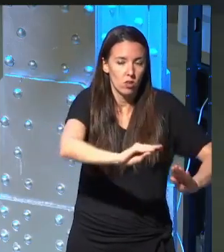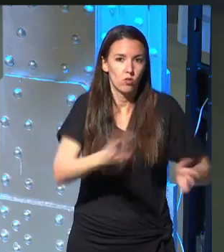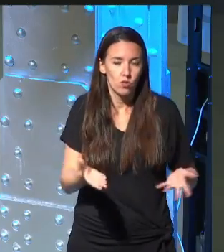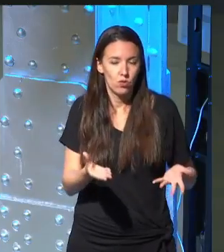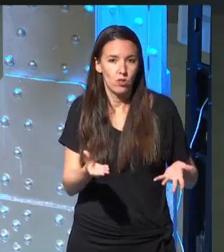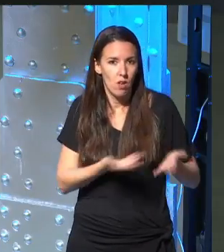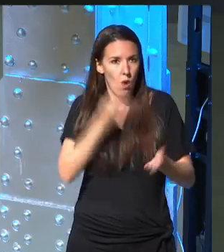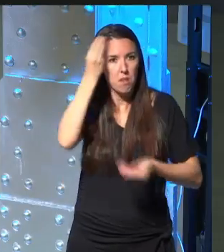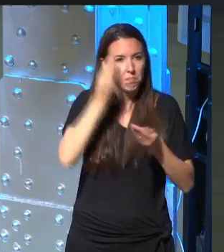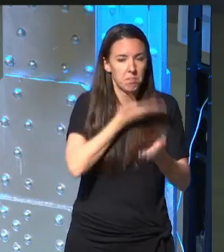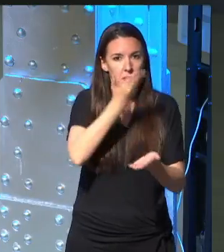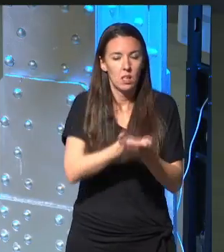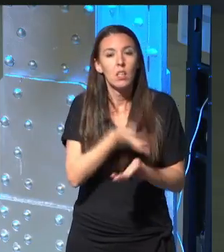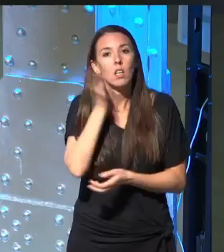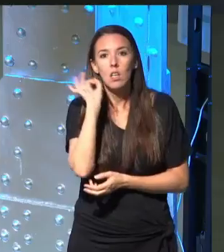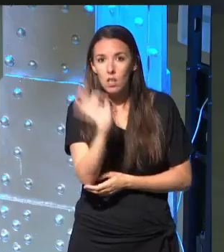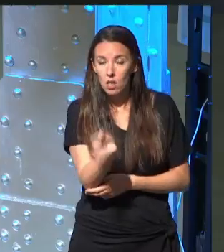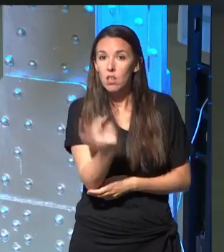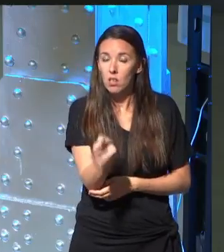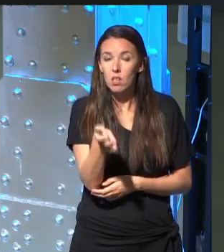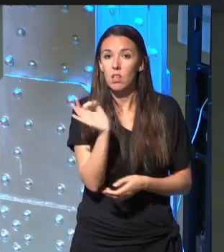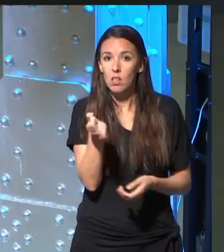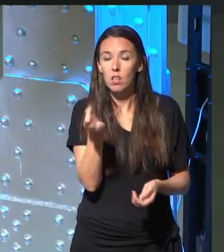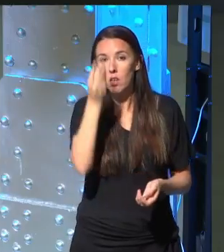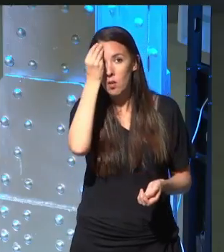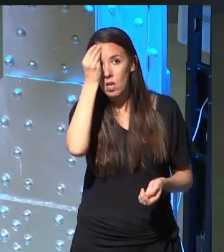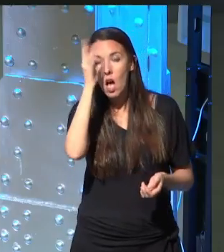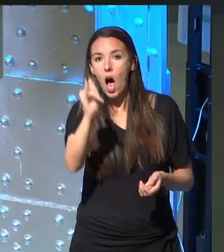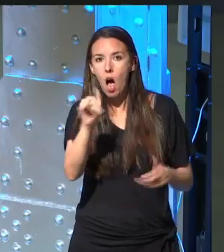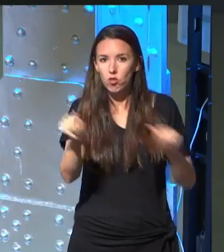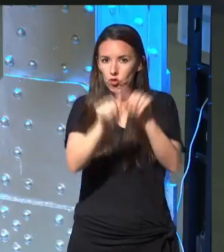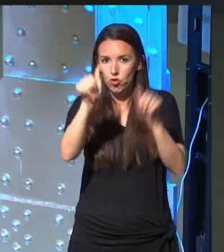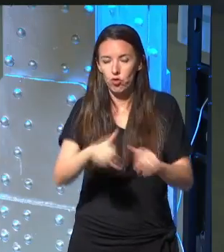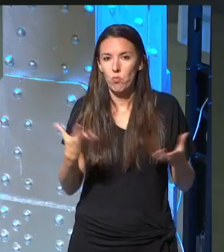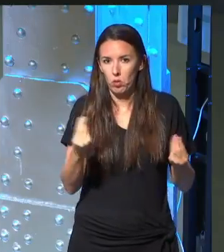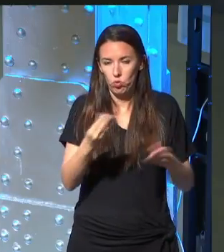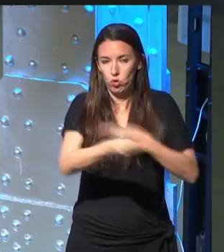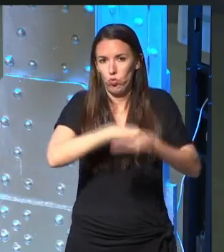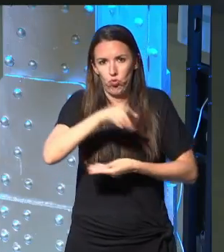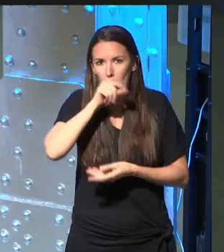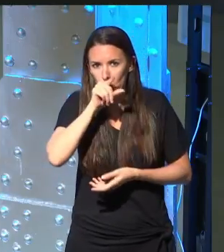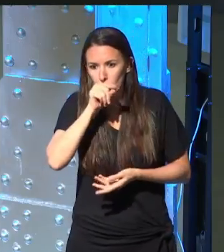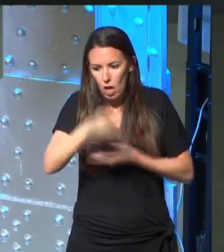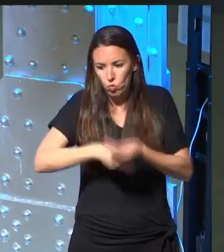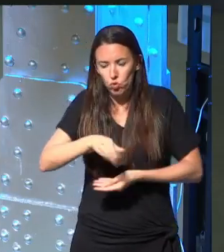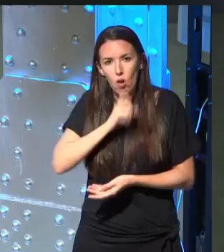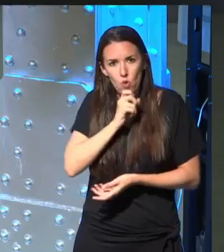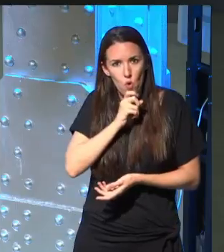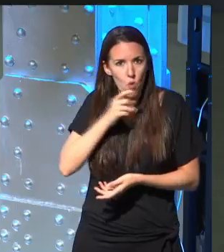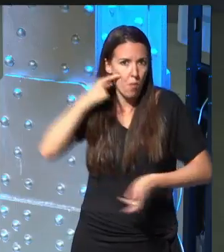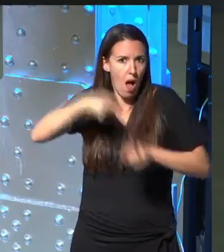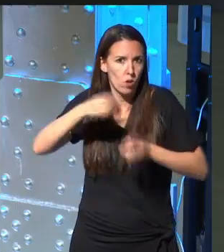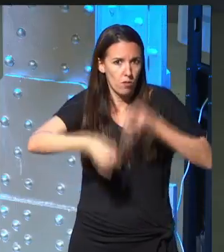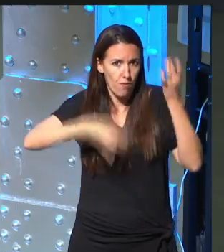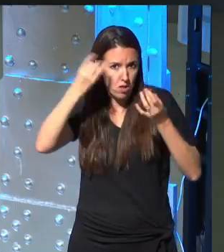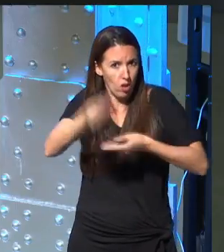este planteamiento. Pero verdaderamente creo que sí que hay, o sea, hay muchas maneras de utilizar Twitter para la ficción,